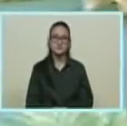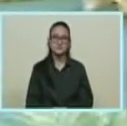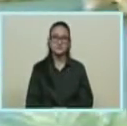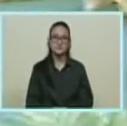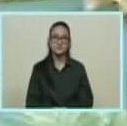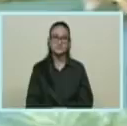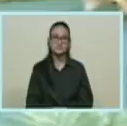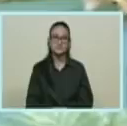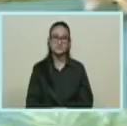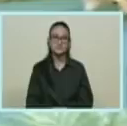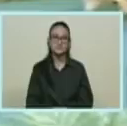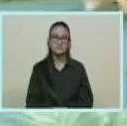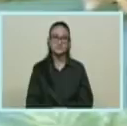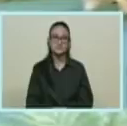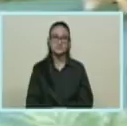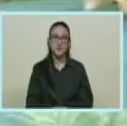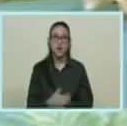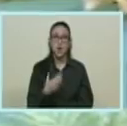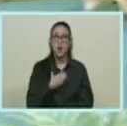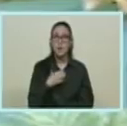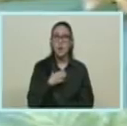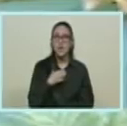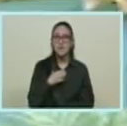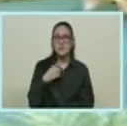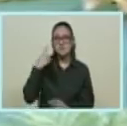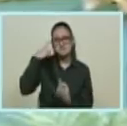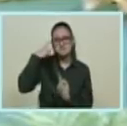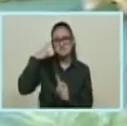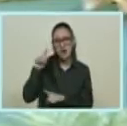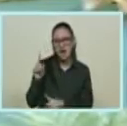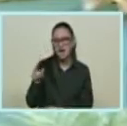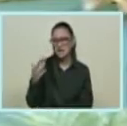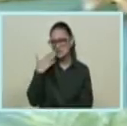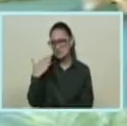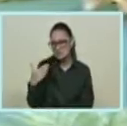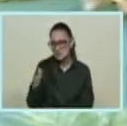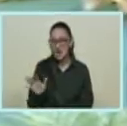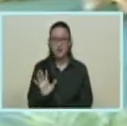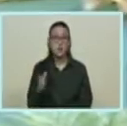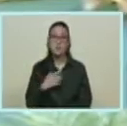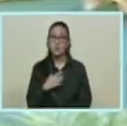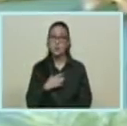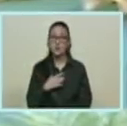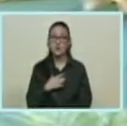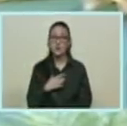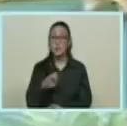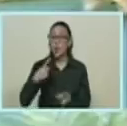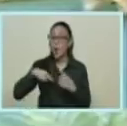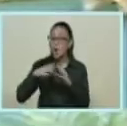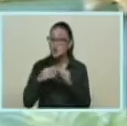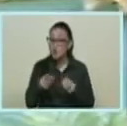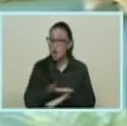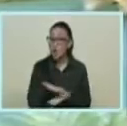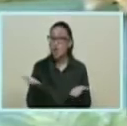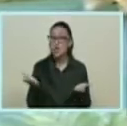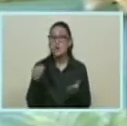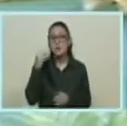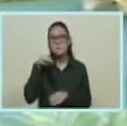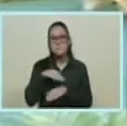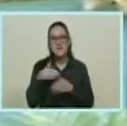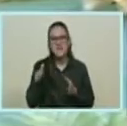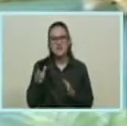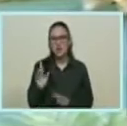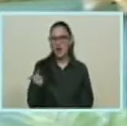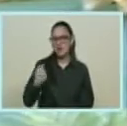No podemos ser minimalistas en nada, compañeros ministros. Es con todos. No vayan a creer que un ministro piense, no, no, eso